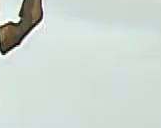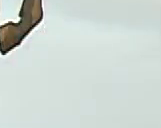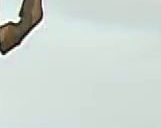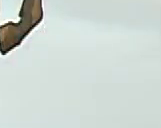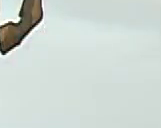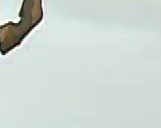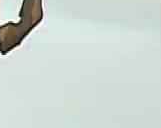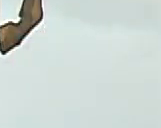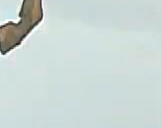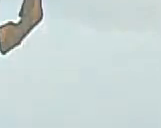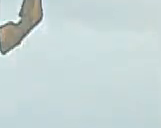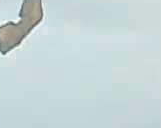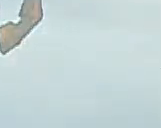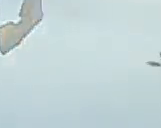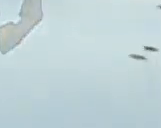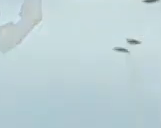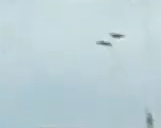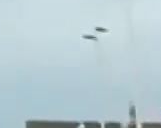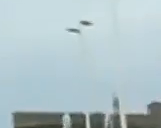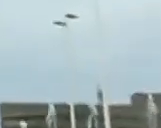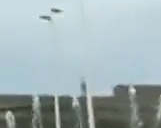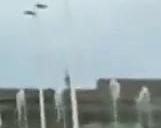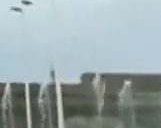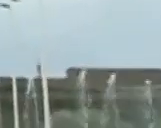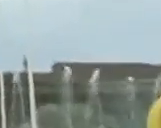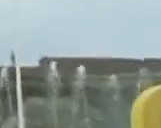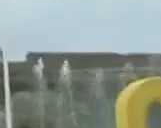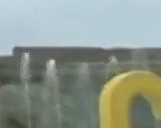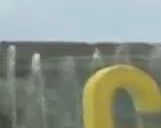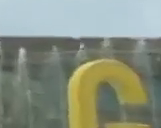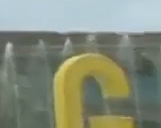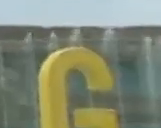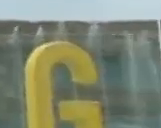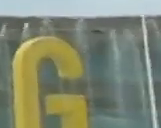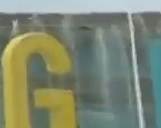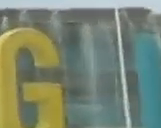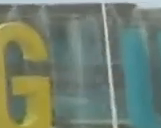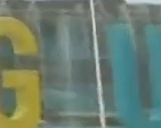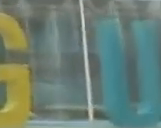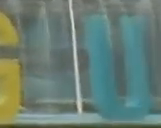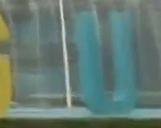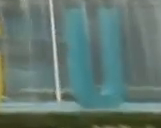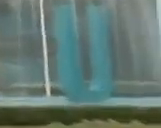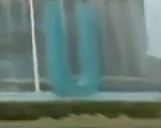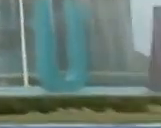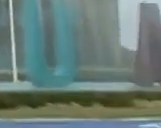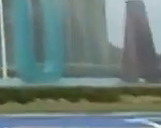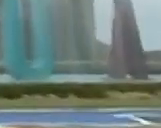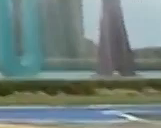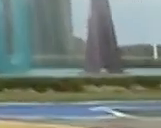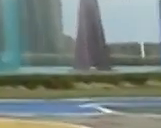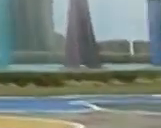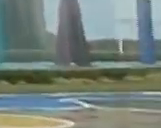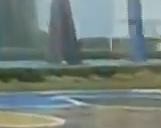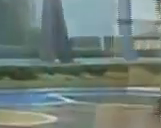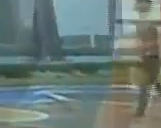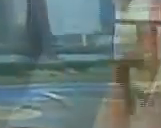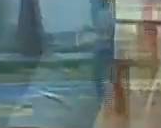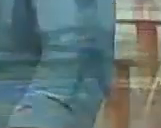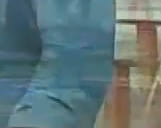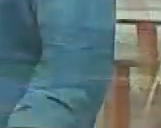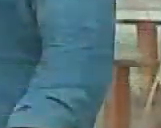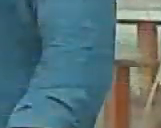en sus pantallas con las magníficas imágenes de la plaza oliva chávez del estado la guaira lugar que en esta oportunidad